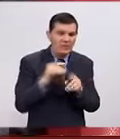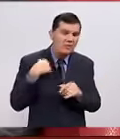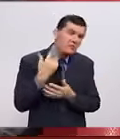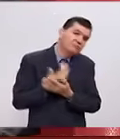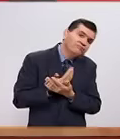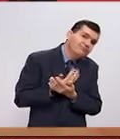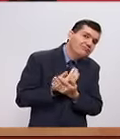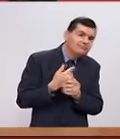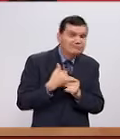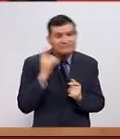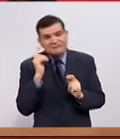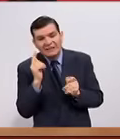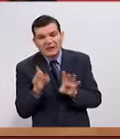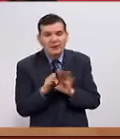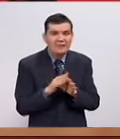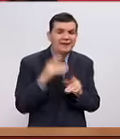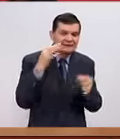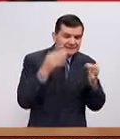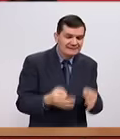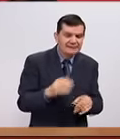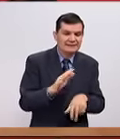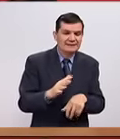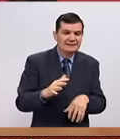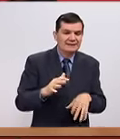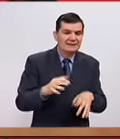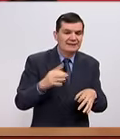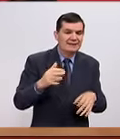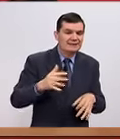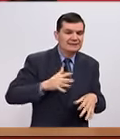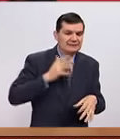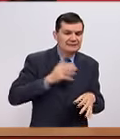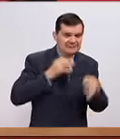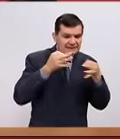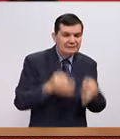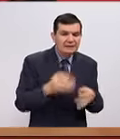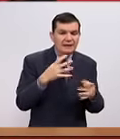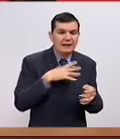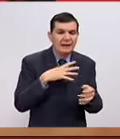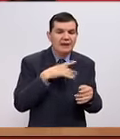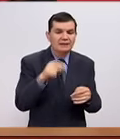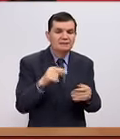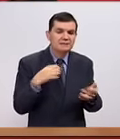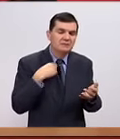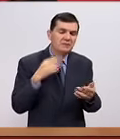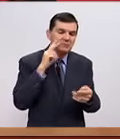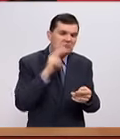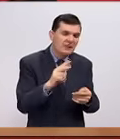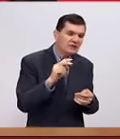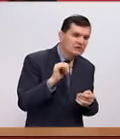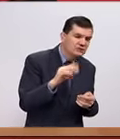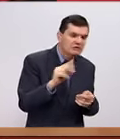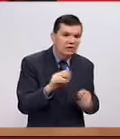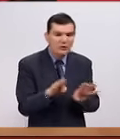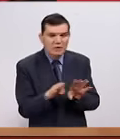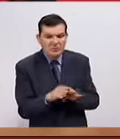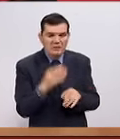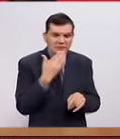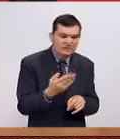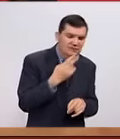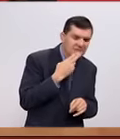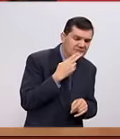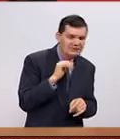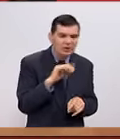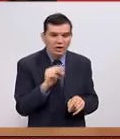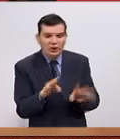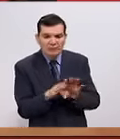no tenía como quizá la calidad para Canes entonces lo que hicimos fue pues ver no si esto realmente va a funcionar o